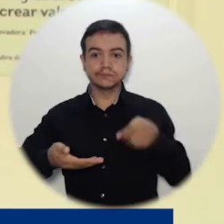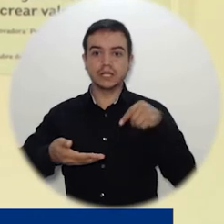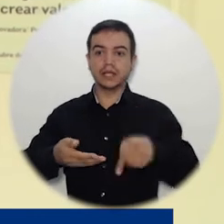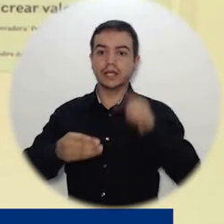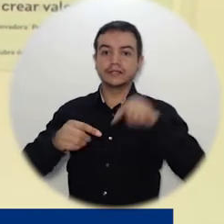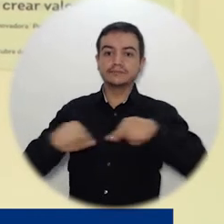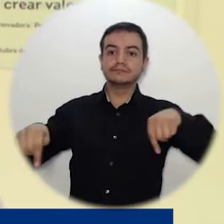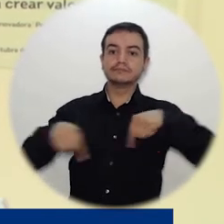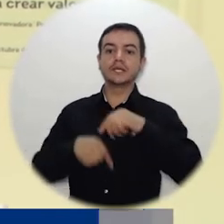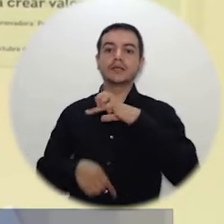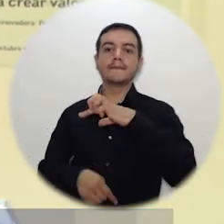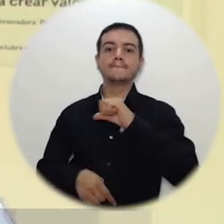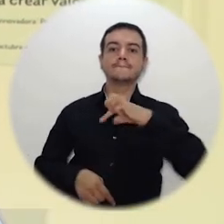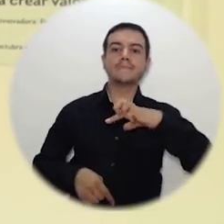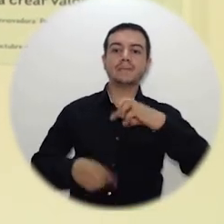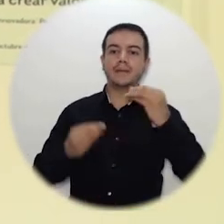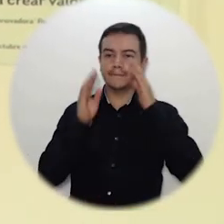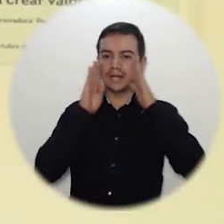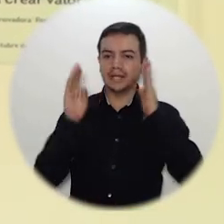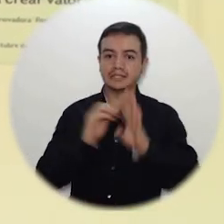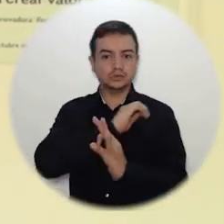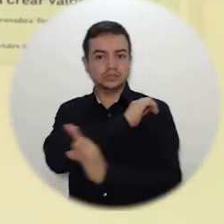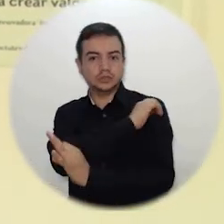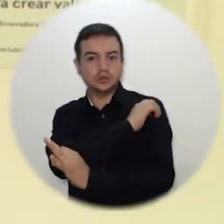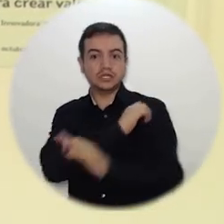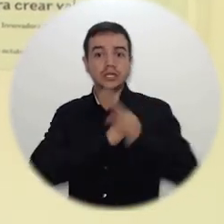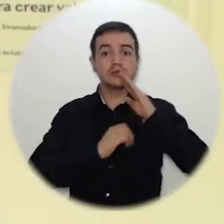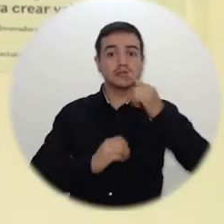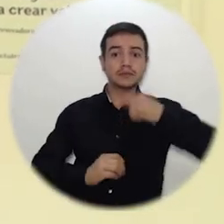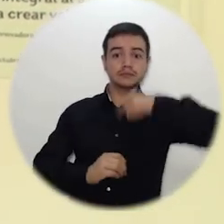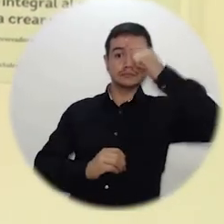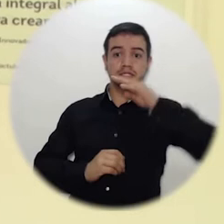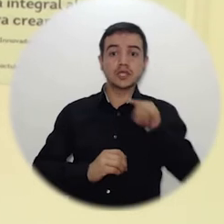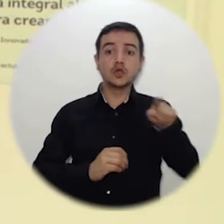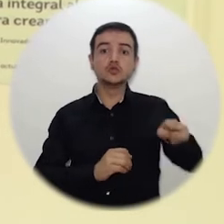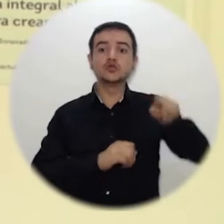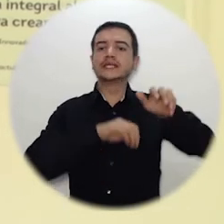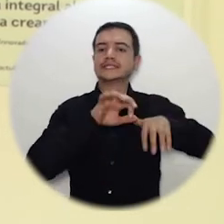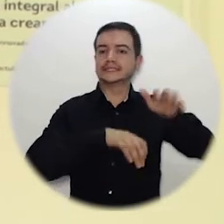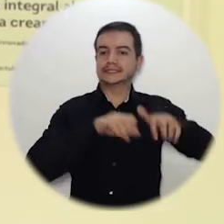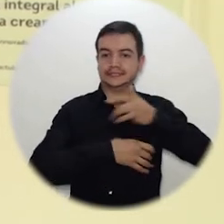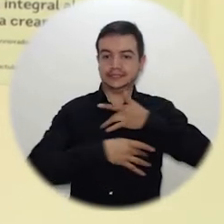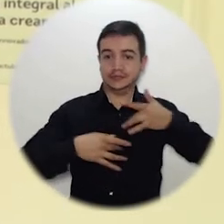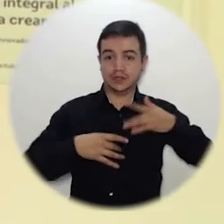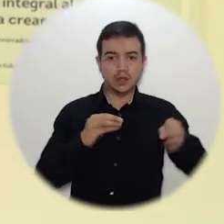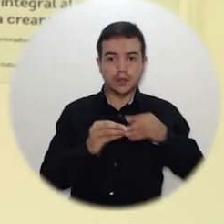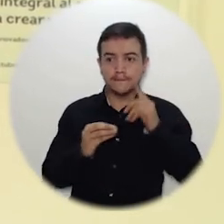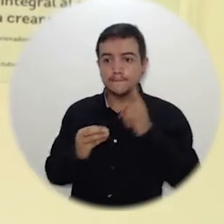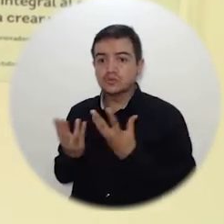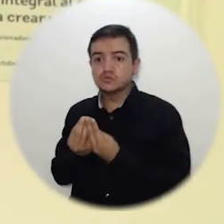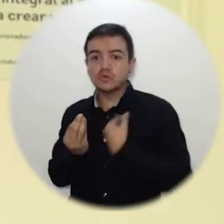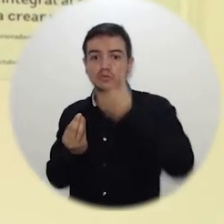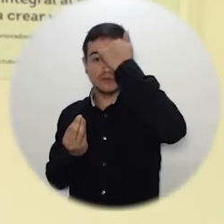programa de atención psicológica PAP, que ha sido un servicio habilitado respectivamente por la Secretaría de Salud y que ha sido un